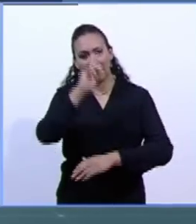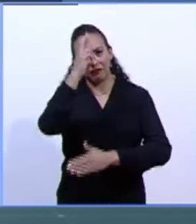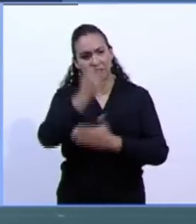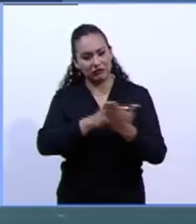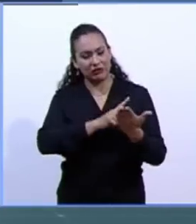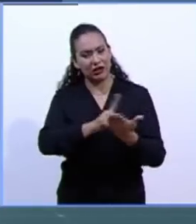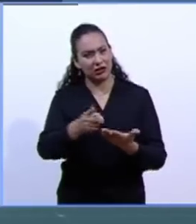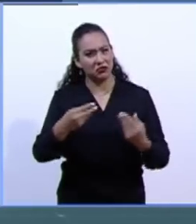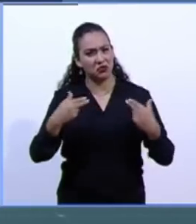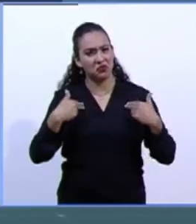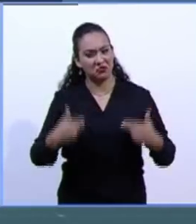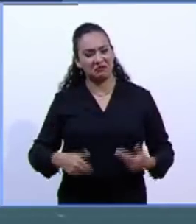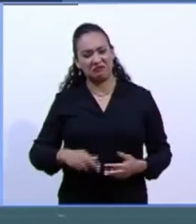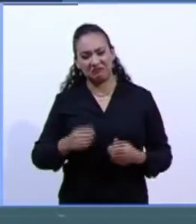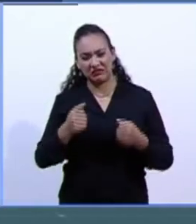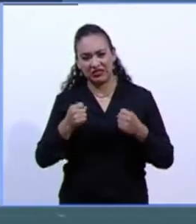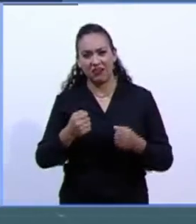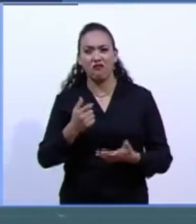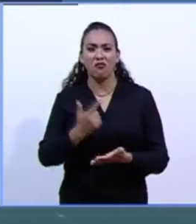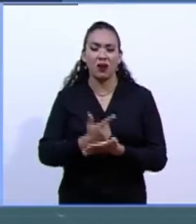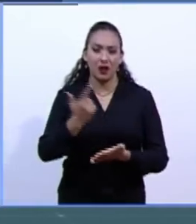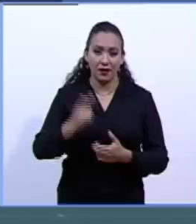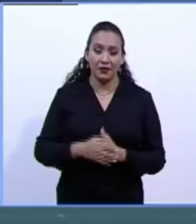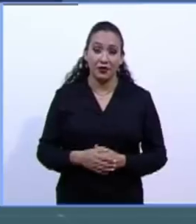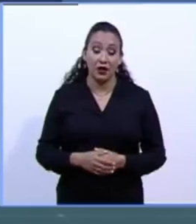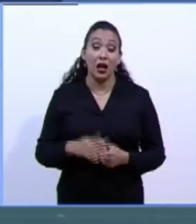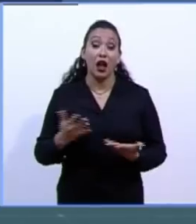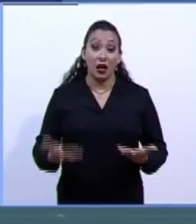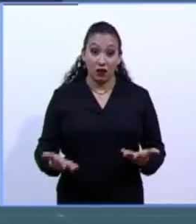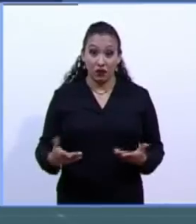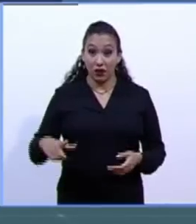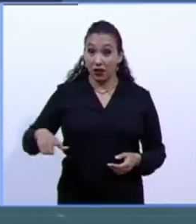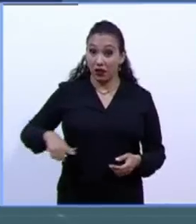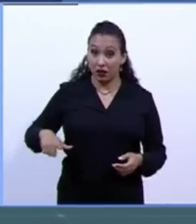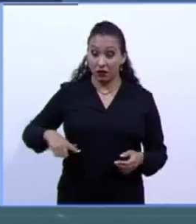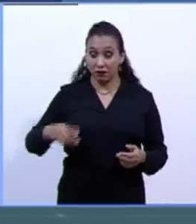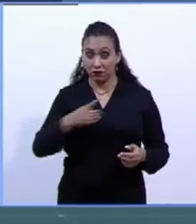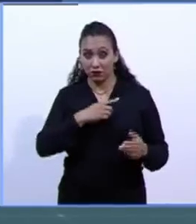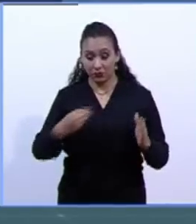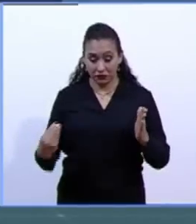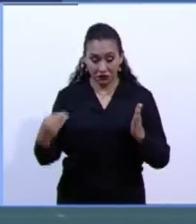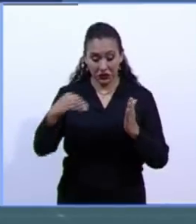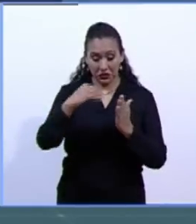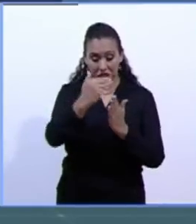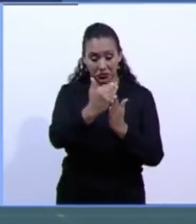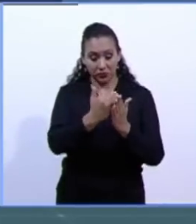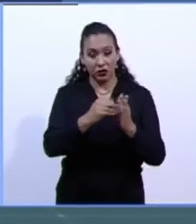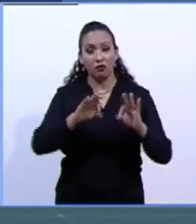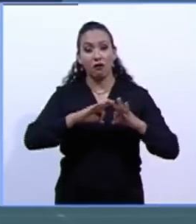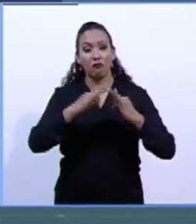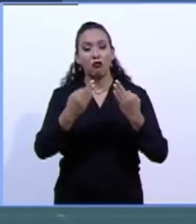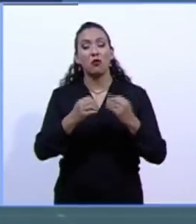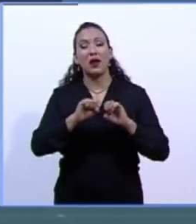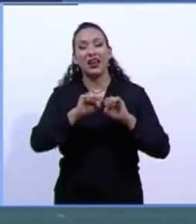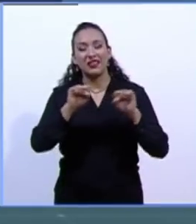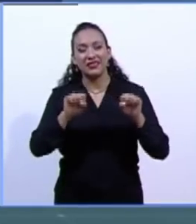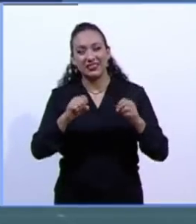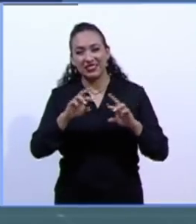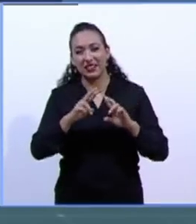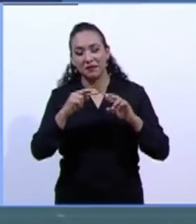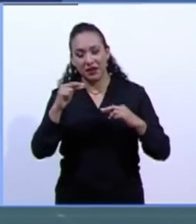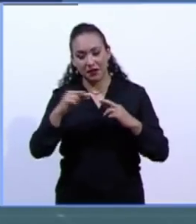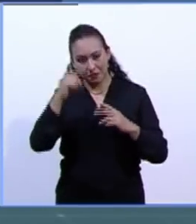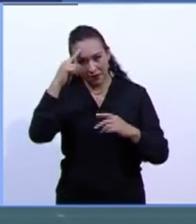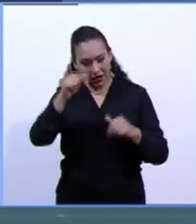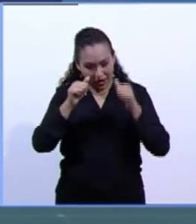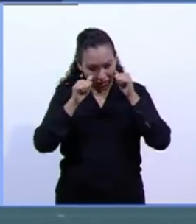declaradas en el presente caso. 11. El Estado diseñará e implementará un sistema regional específico para el Estado